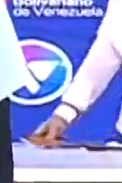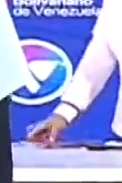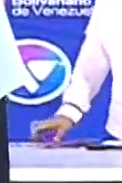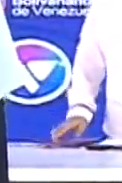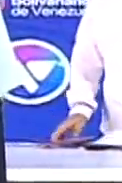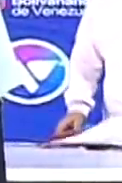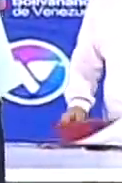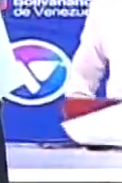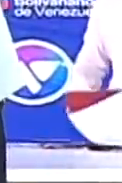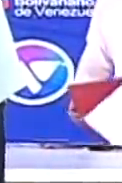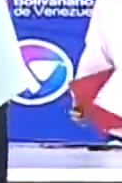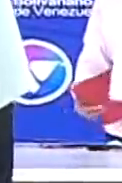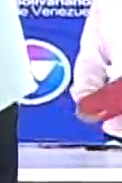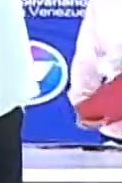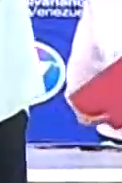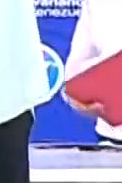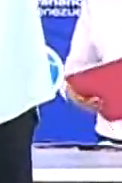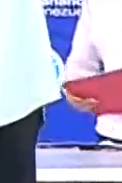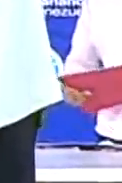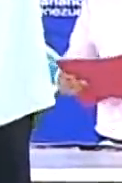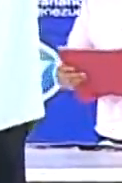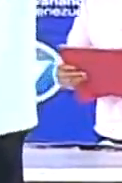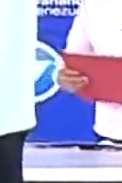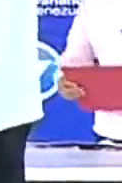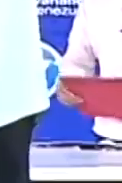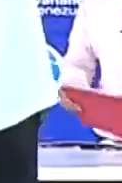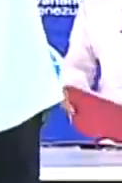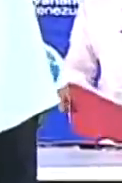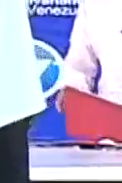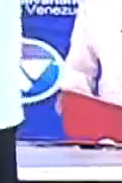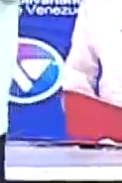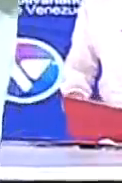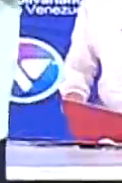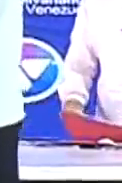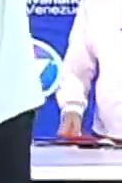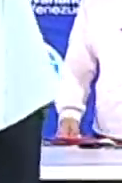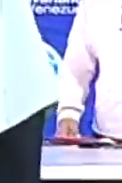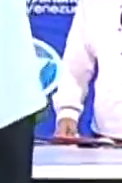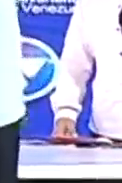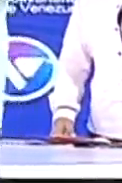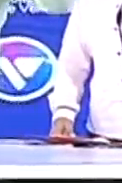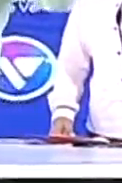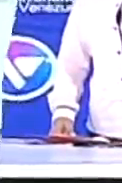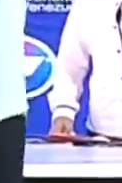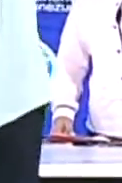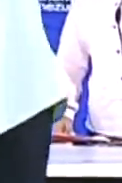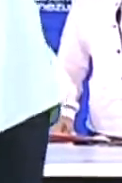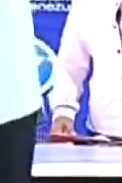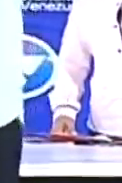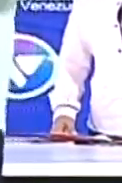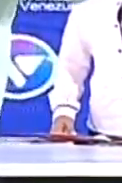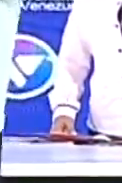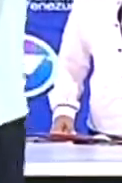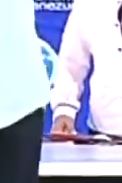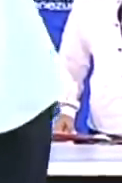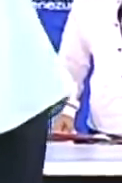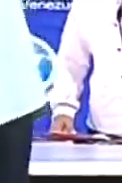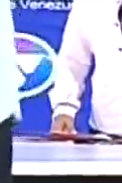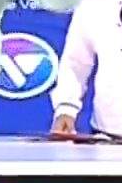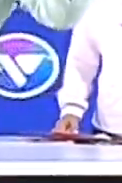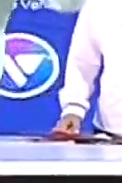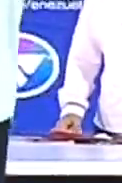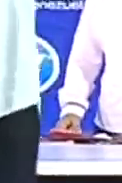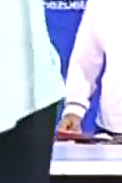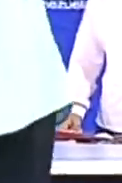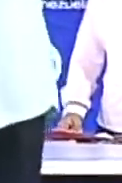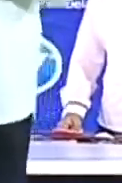vamos a mantener nuestras relaciones comerciales con Rusia y le vamos a vender todo lo que Rusia necesite modestamente. Ha también denunciado